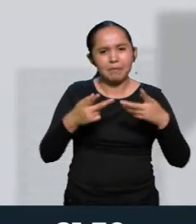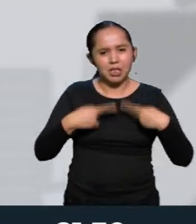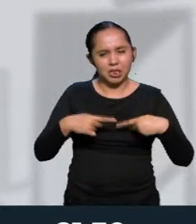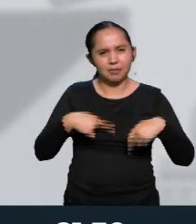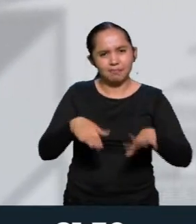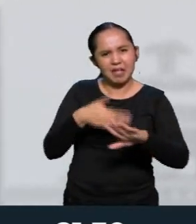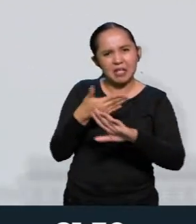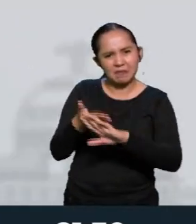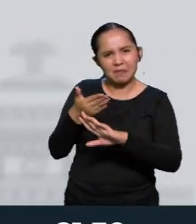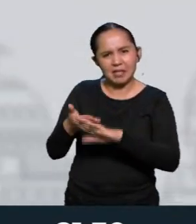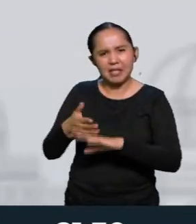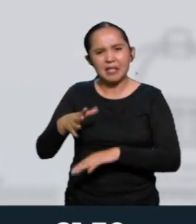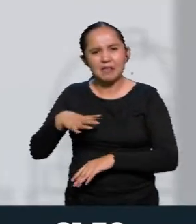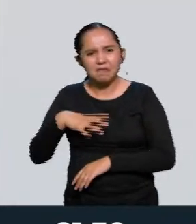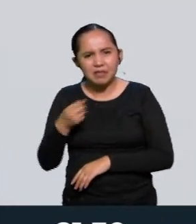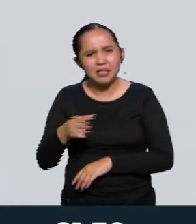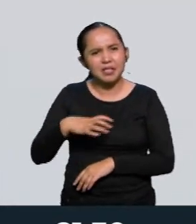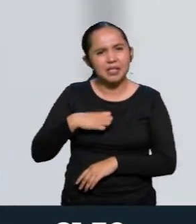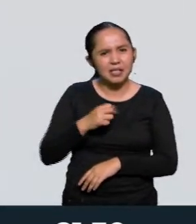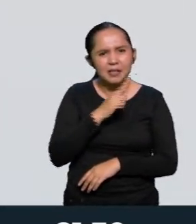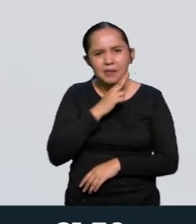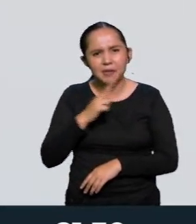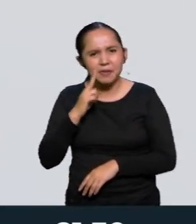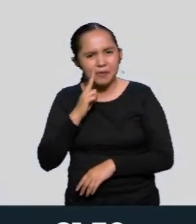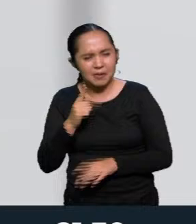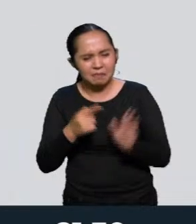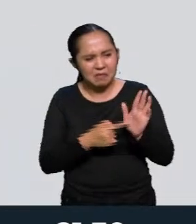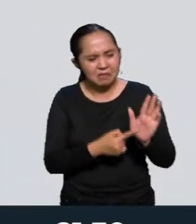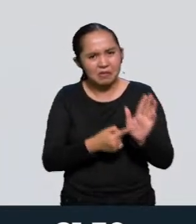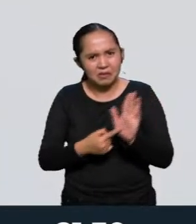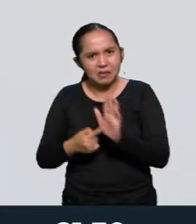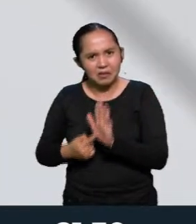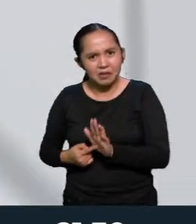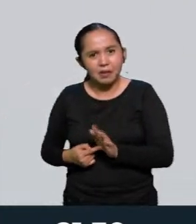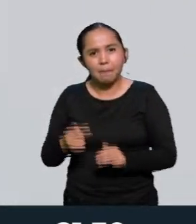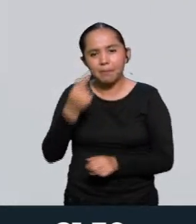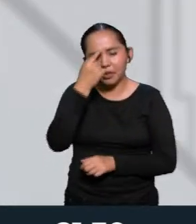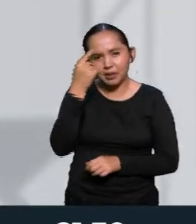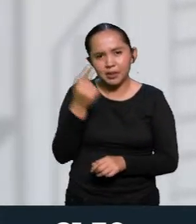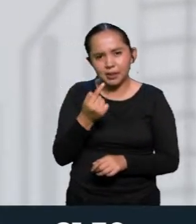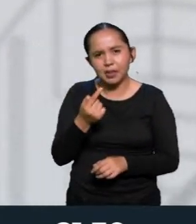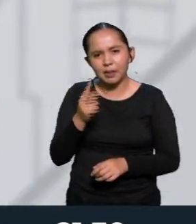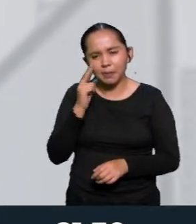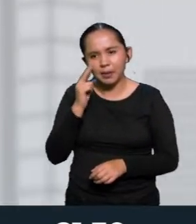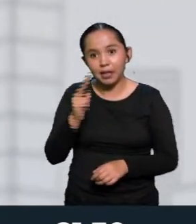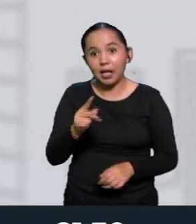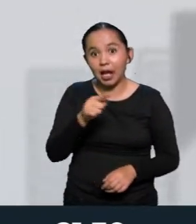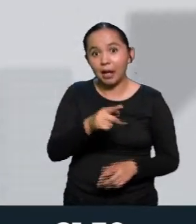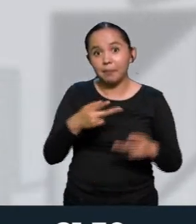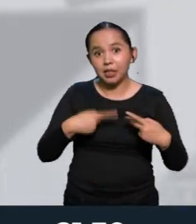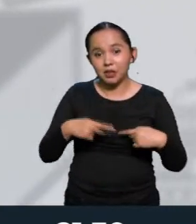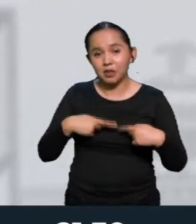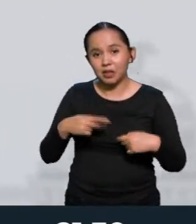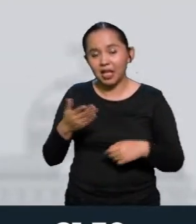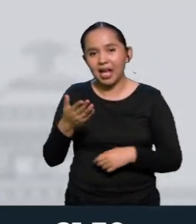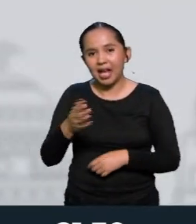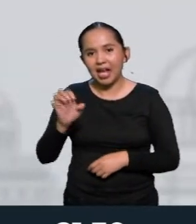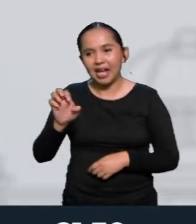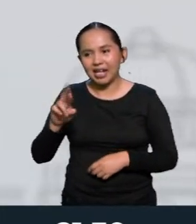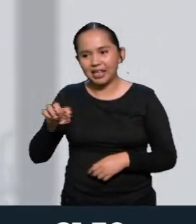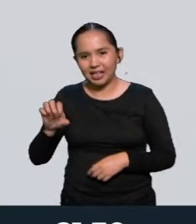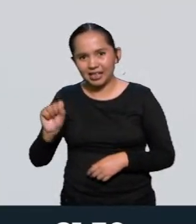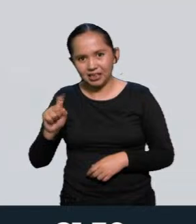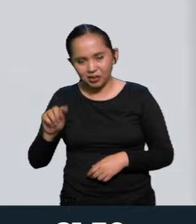ha estado tratando de llegarse de noticias y figuras al grado de haber desenterrado un personaje como Ernesto Zedillo